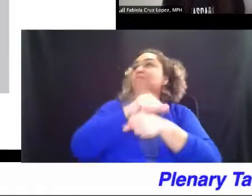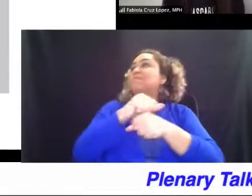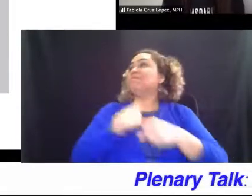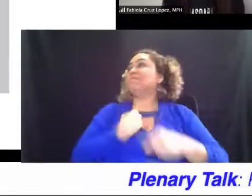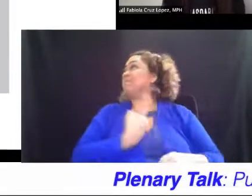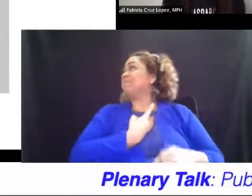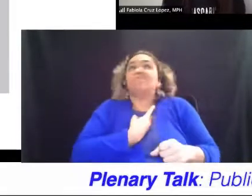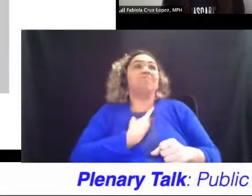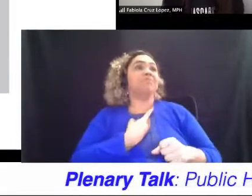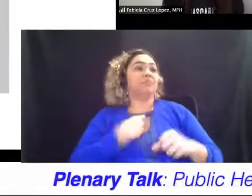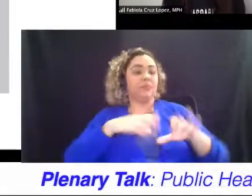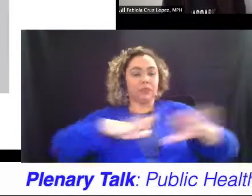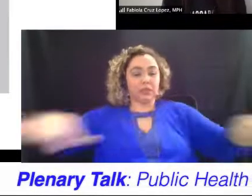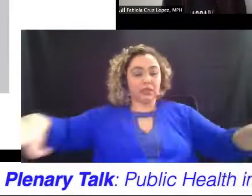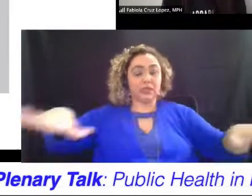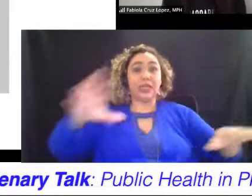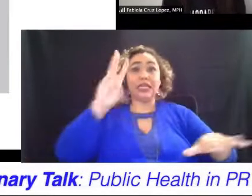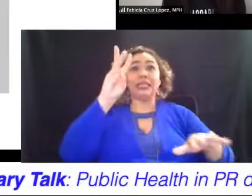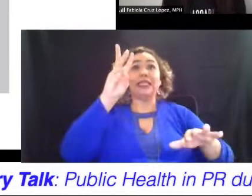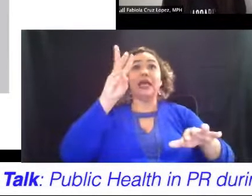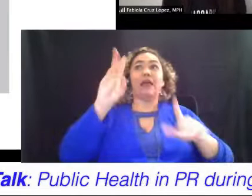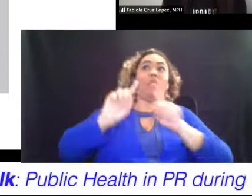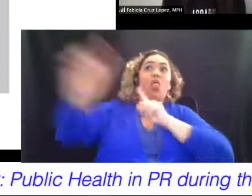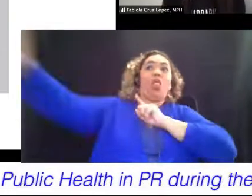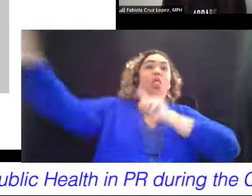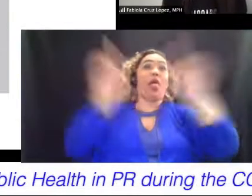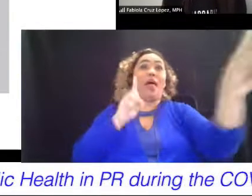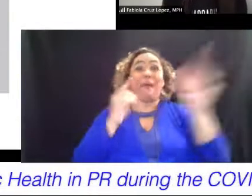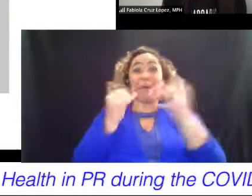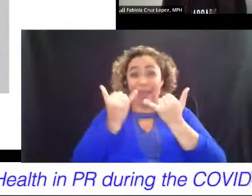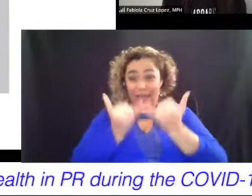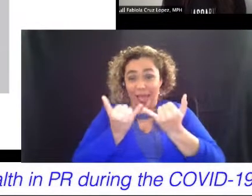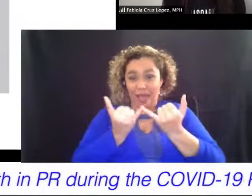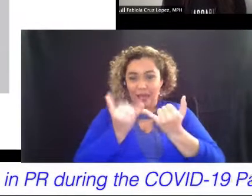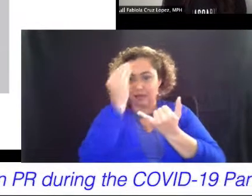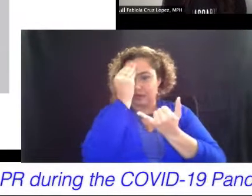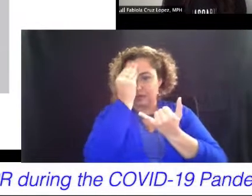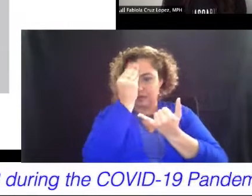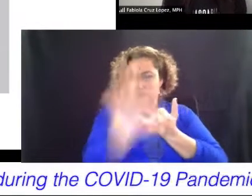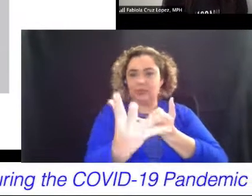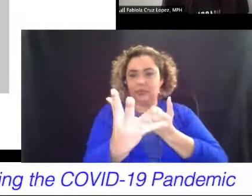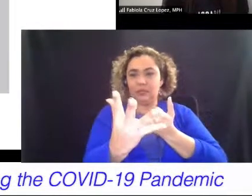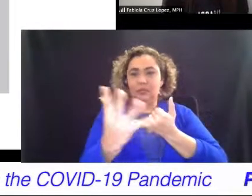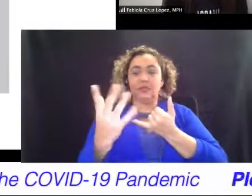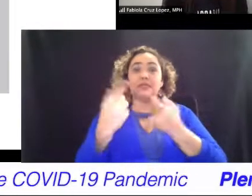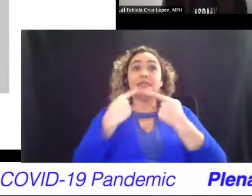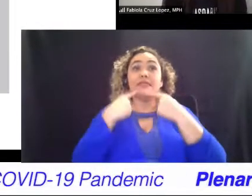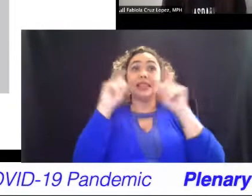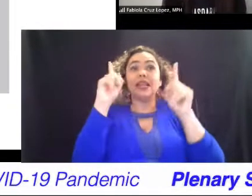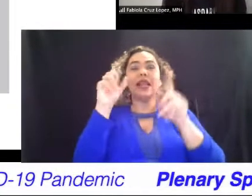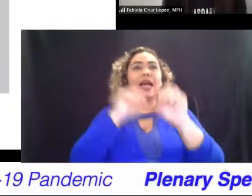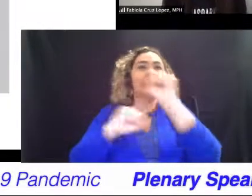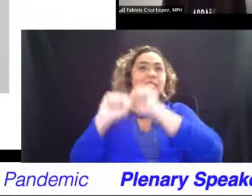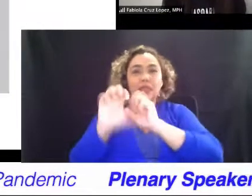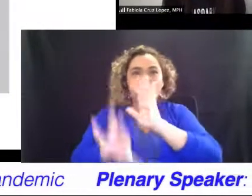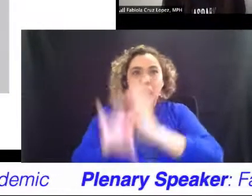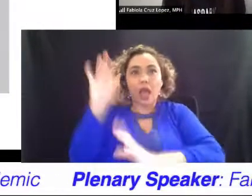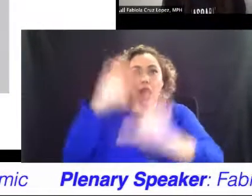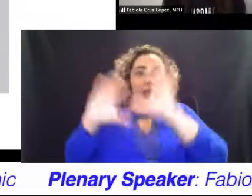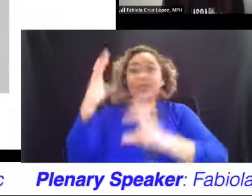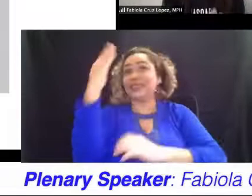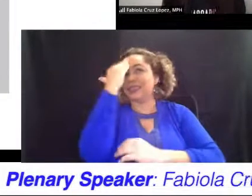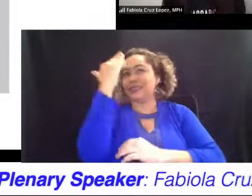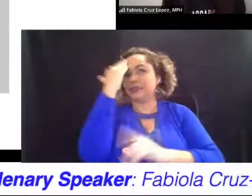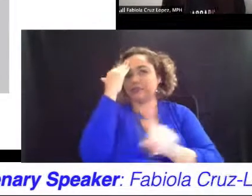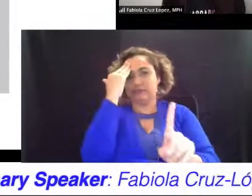tenían escritorios más de 6 pies, pero en este momento ya tenemos los recursos, gracias a la ciencia, ya conocemos, ¿verdad?